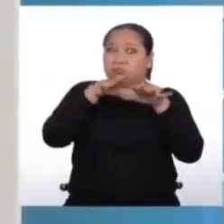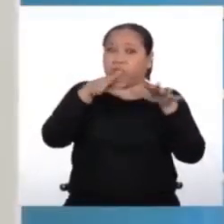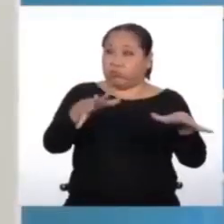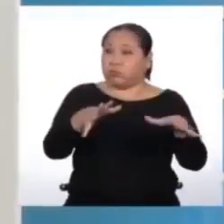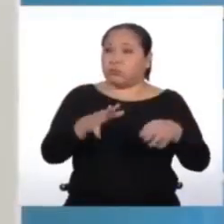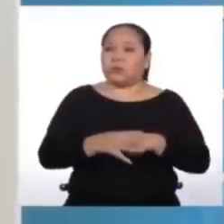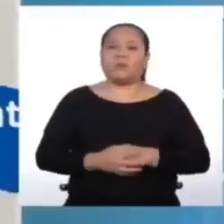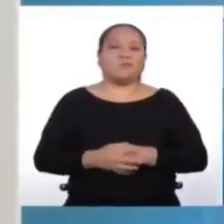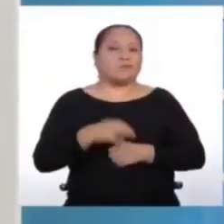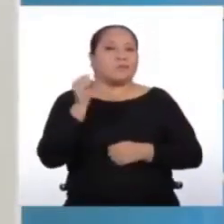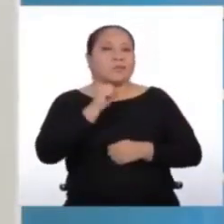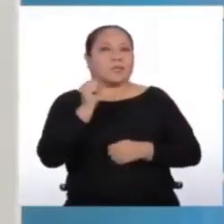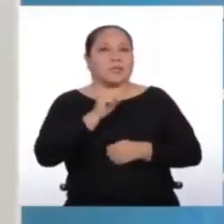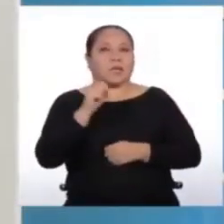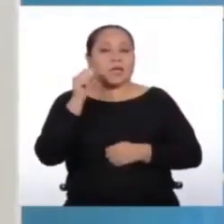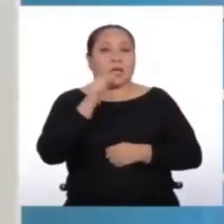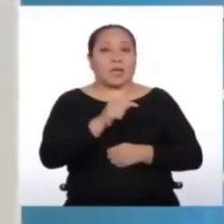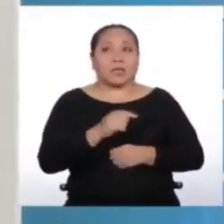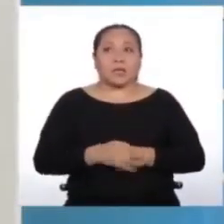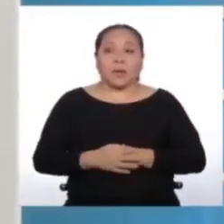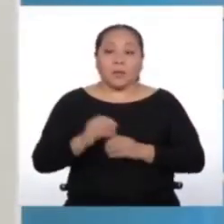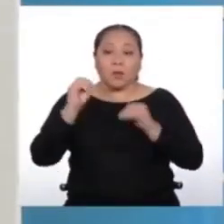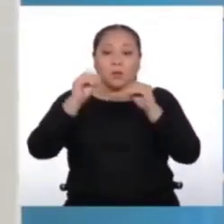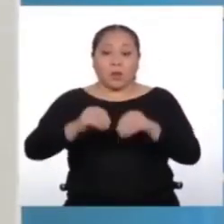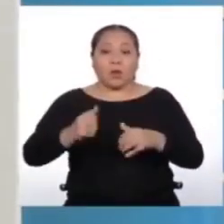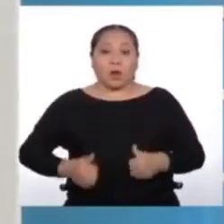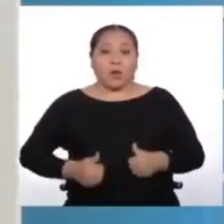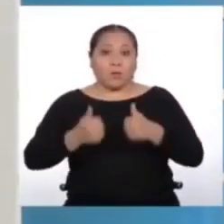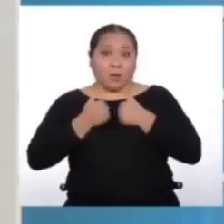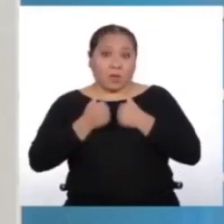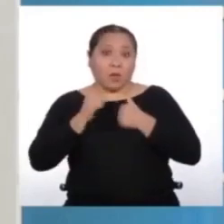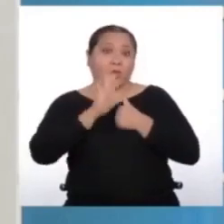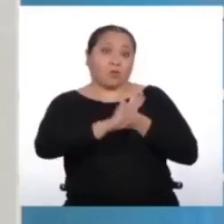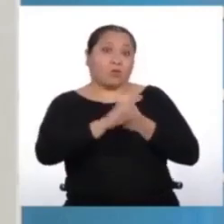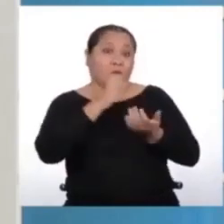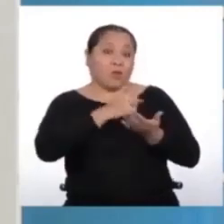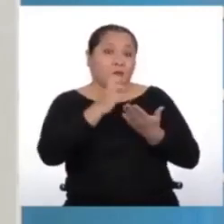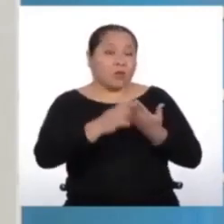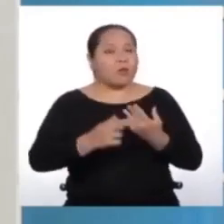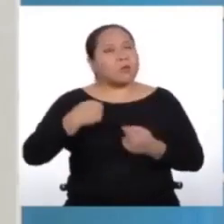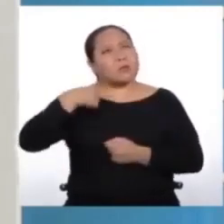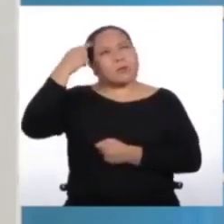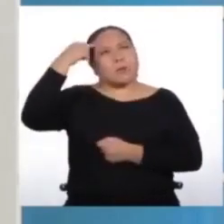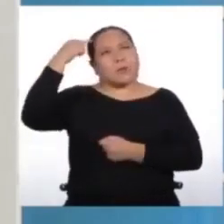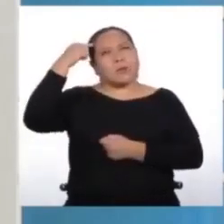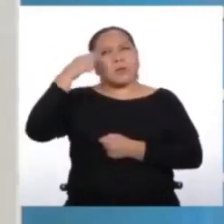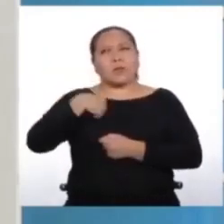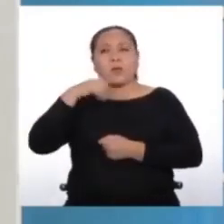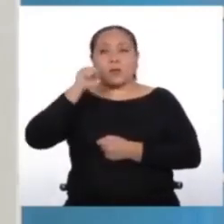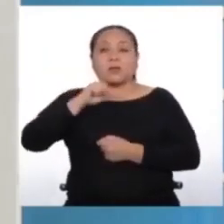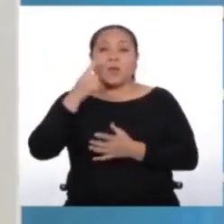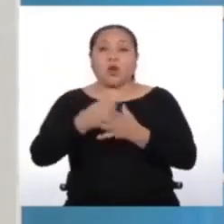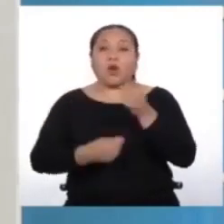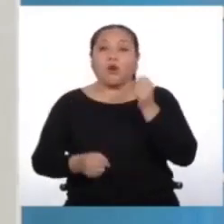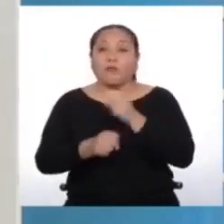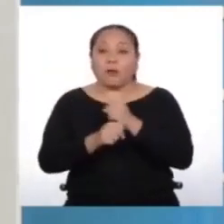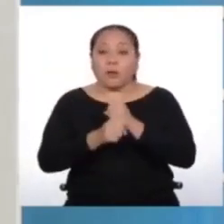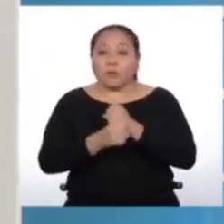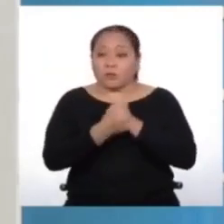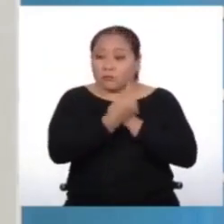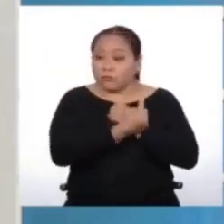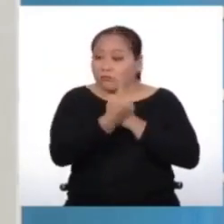Sí, y de paso, al aplicarla a un caso de la vida real, como a tu proyecto, me ha hecho pensar en que si confiamos entre